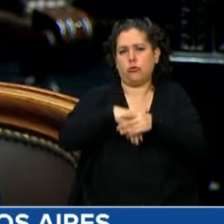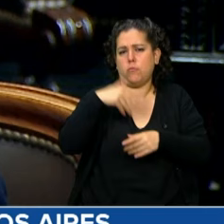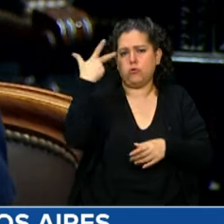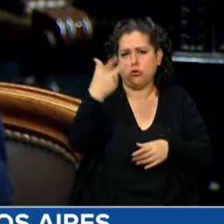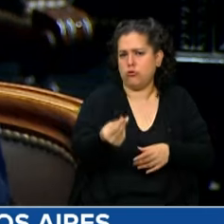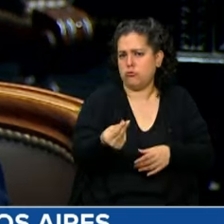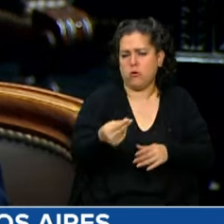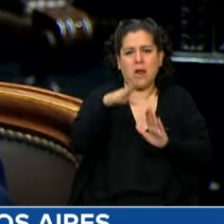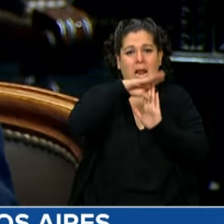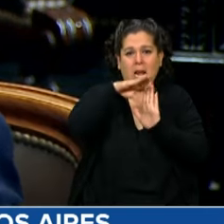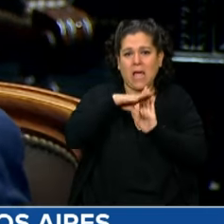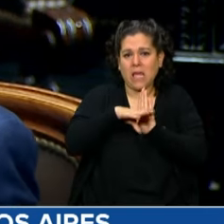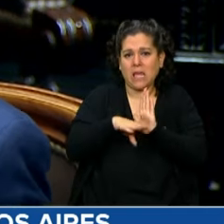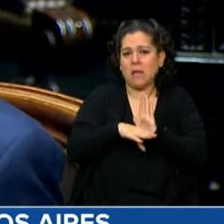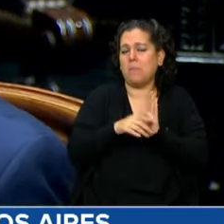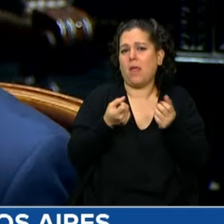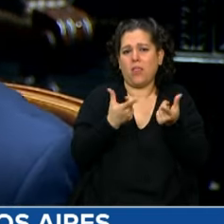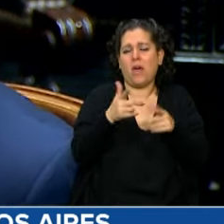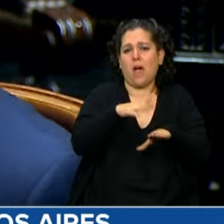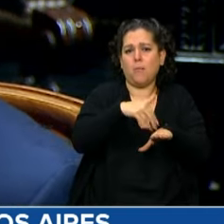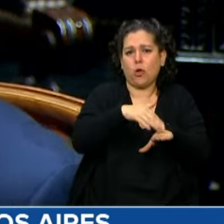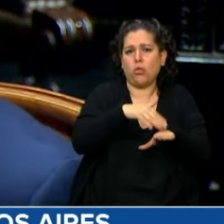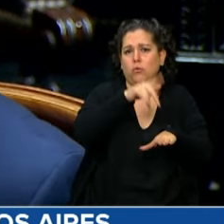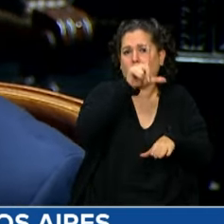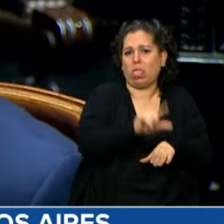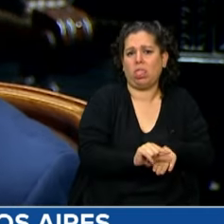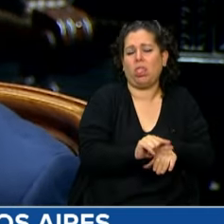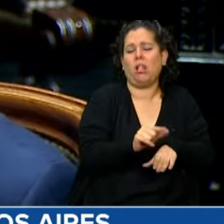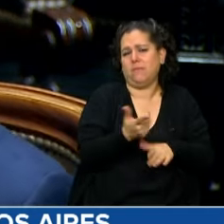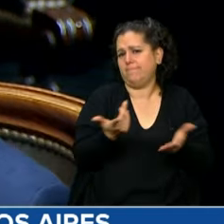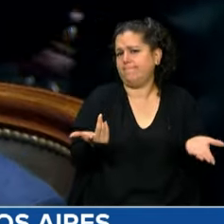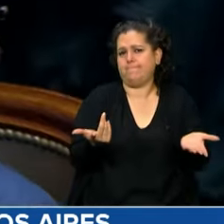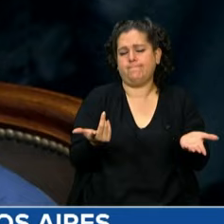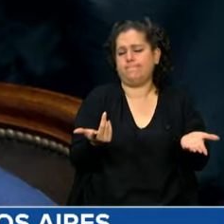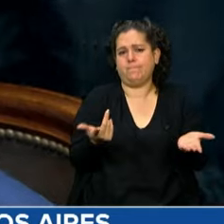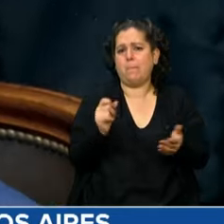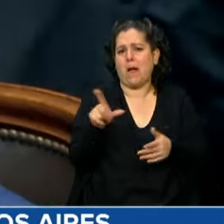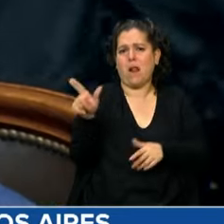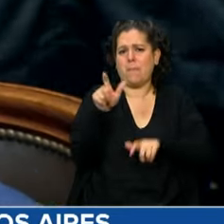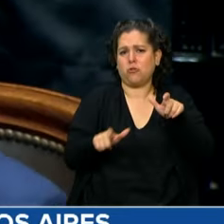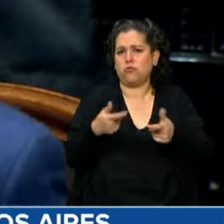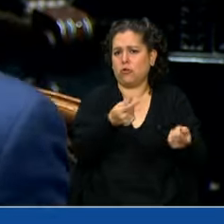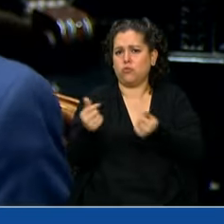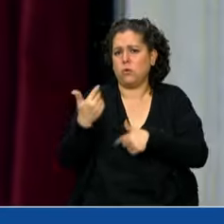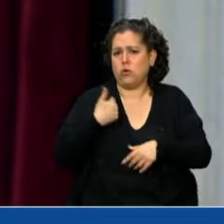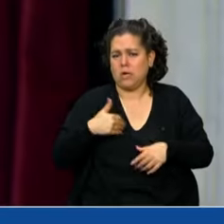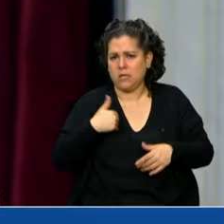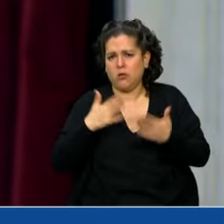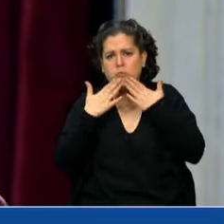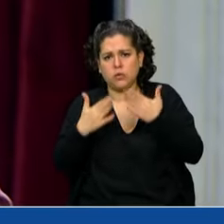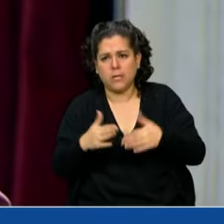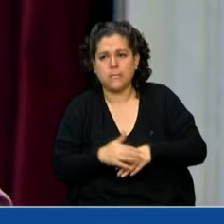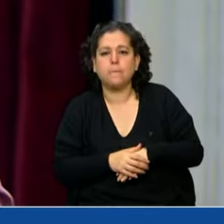régimen que encarece estos productos de la canasta básica a los consumidores argentinos Muchas gracias gracias